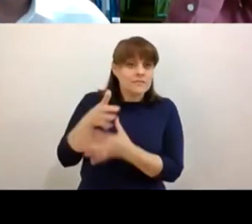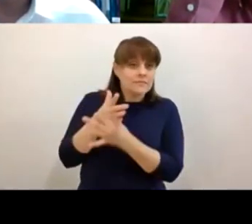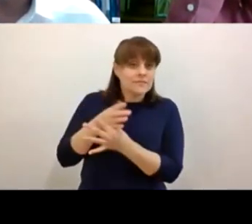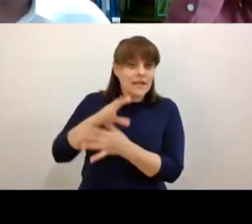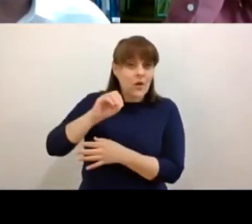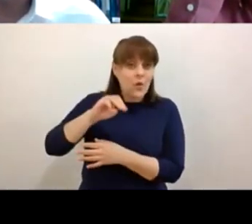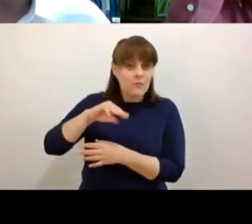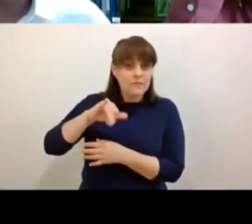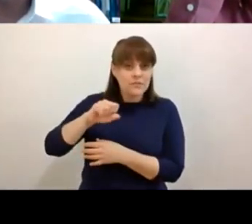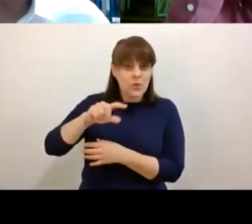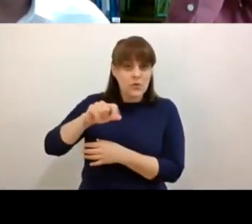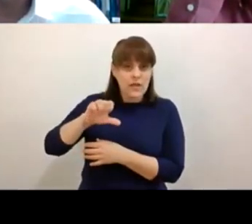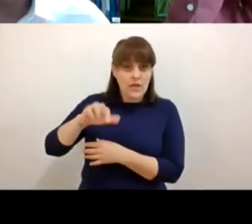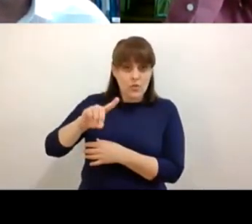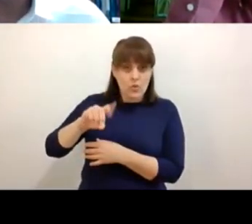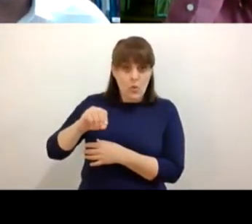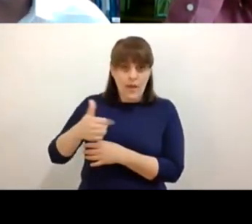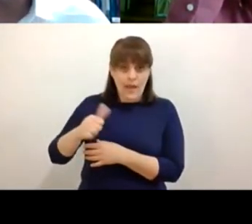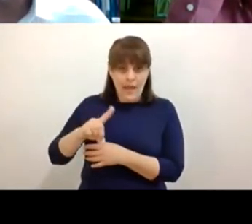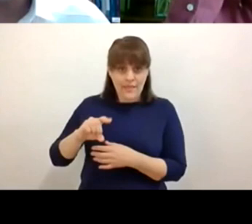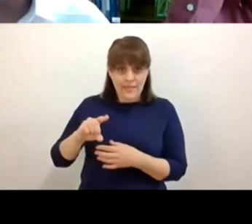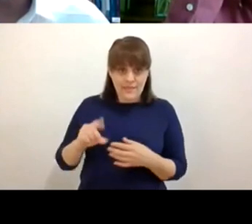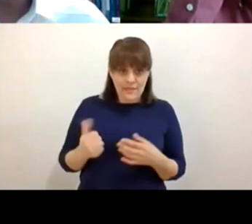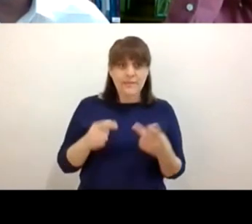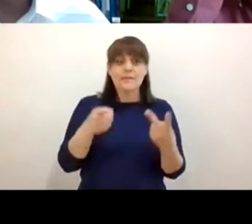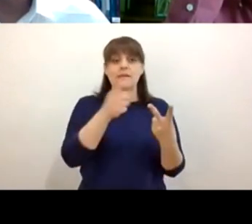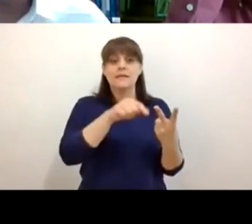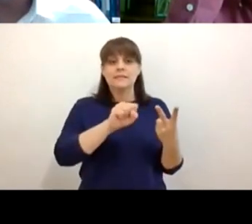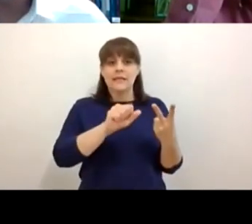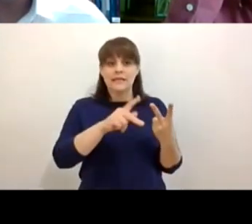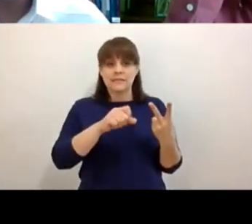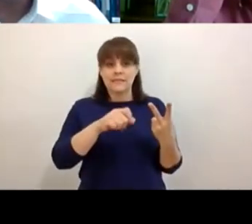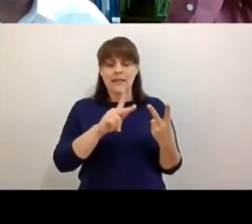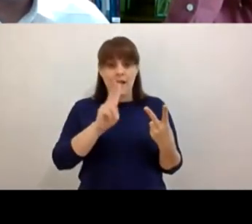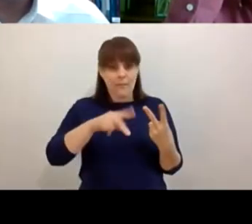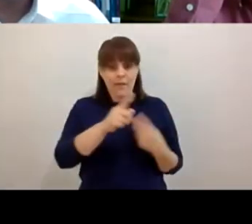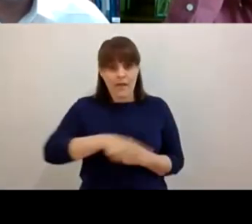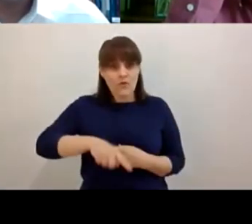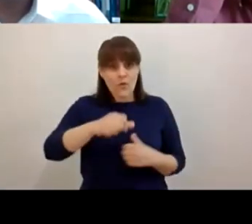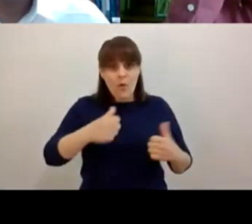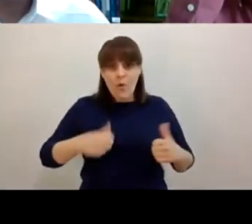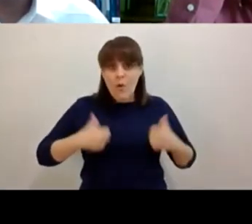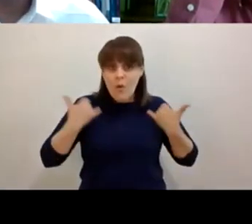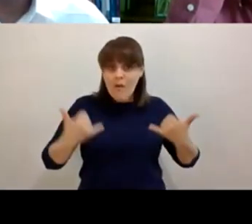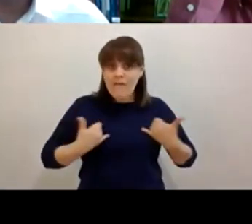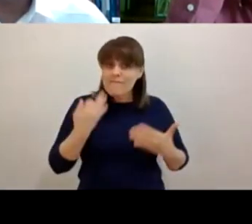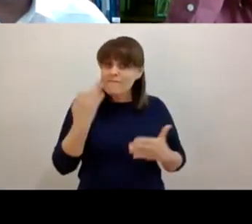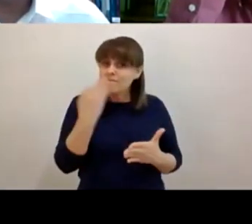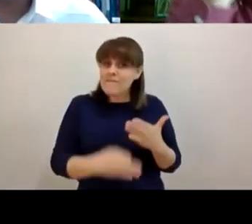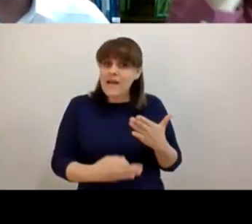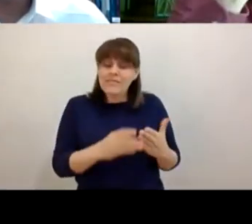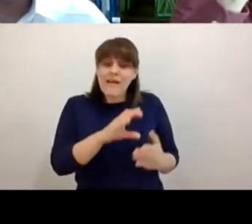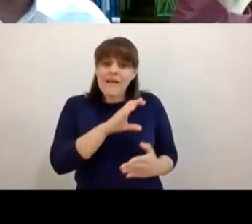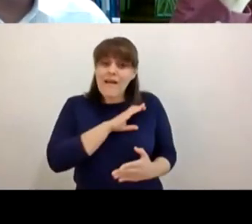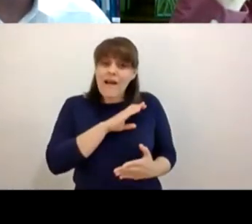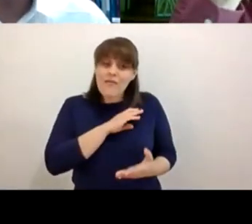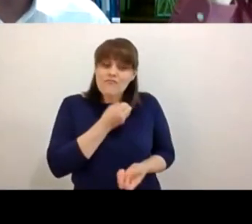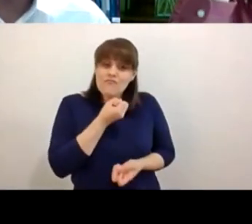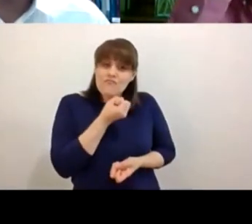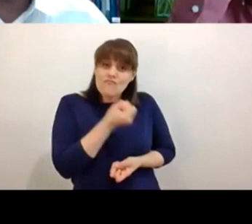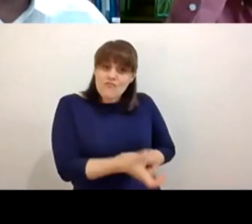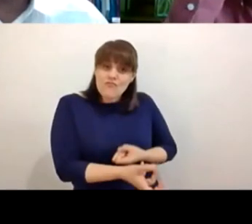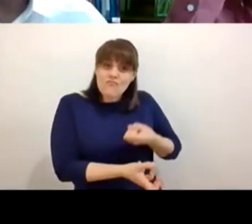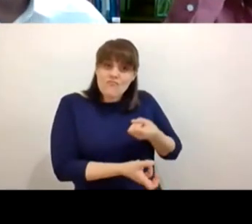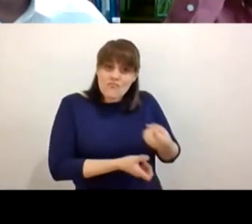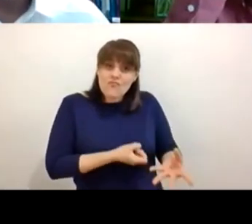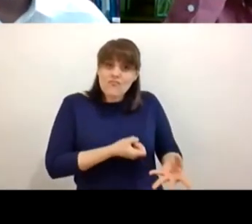el tema relacionado con la necesidad de afecto de los jóvenes que se encuentran finalmente involucrados o no en un